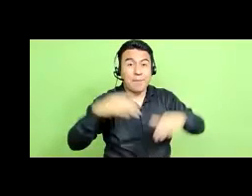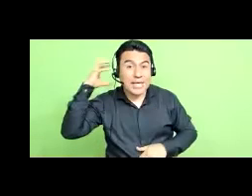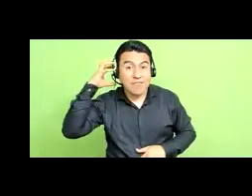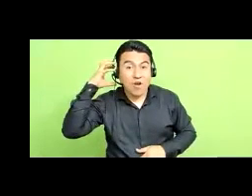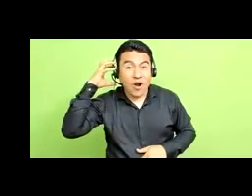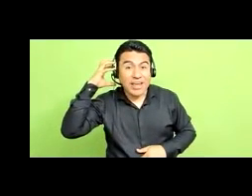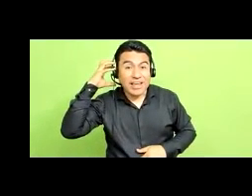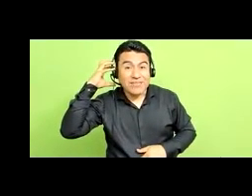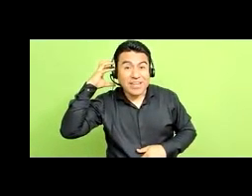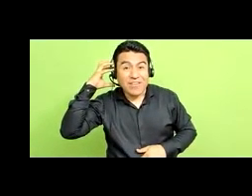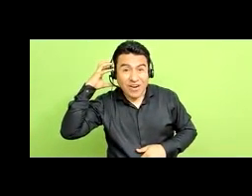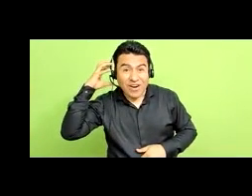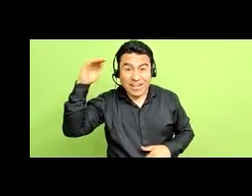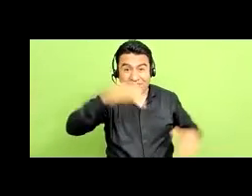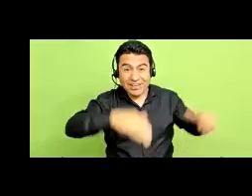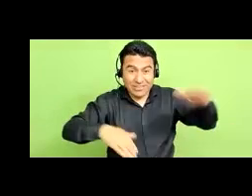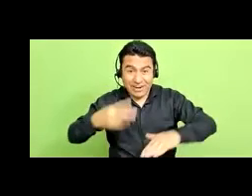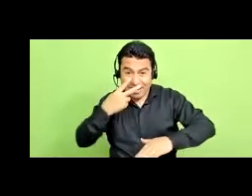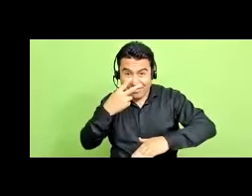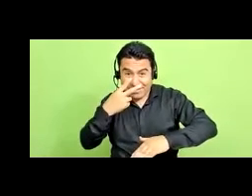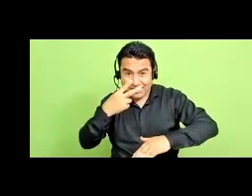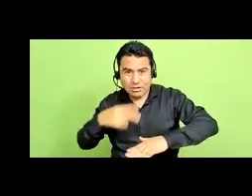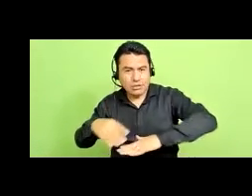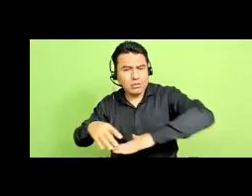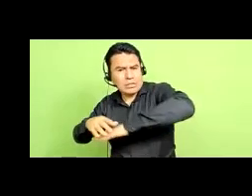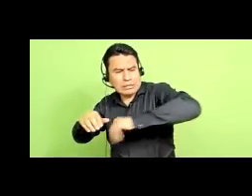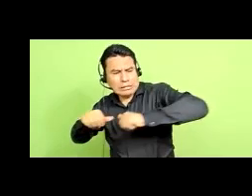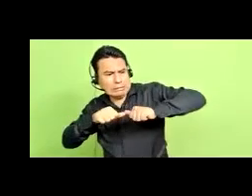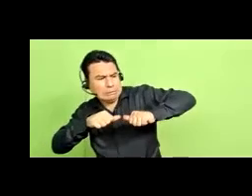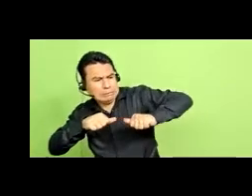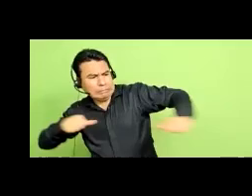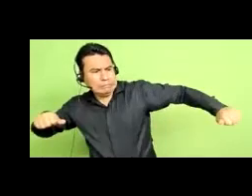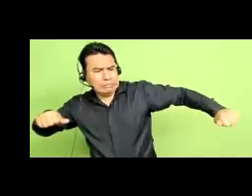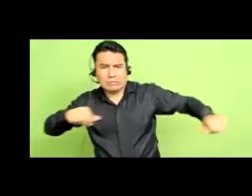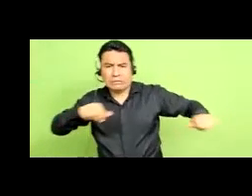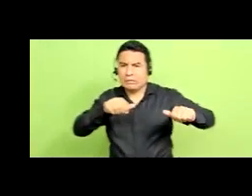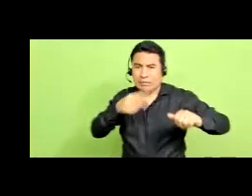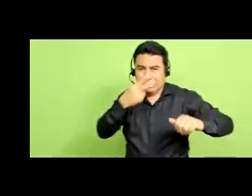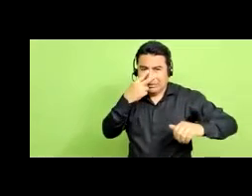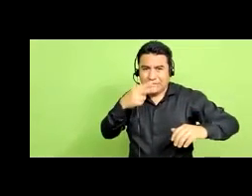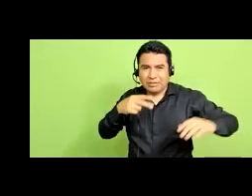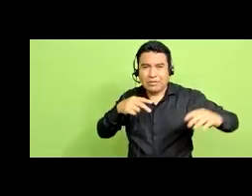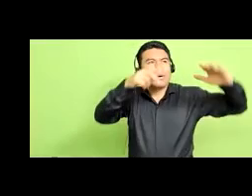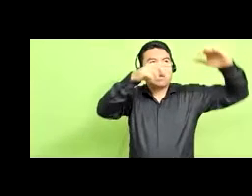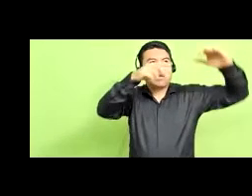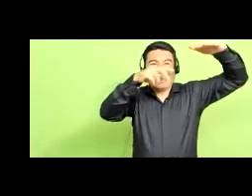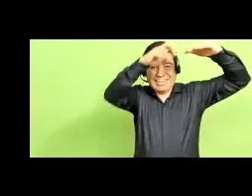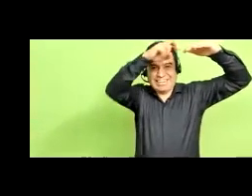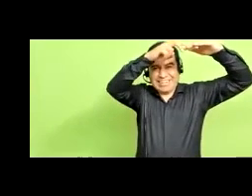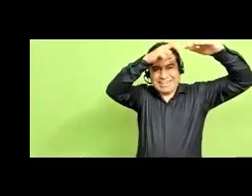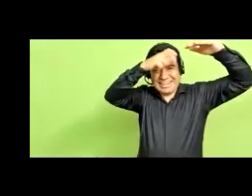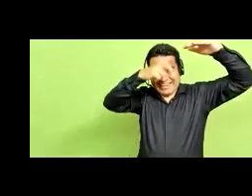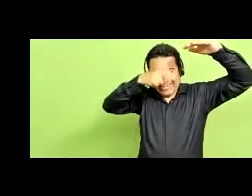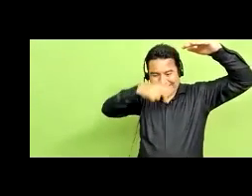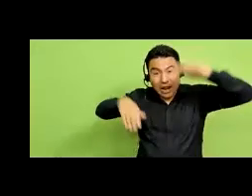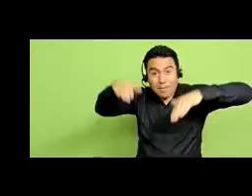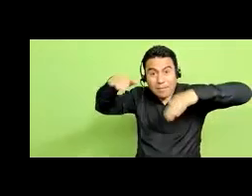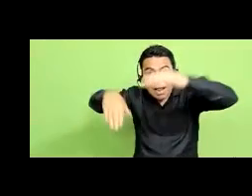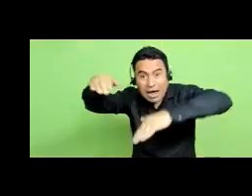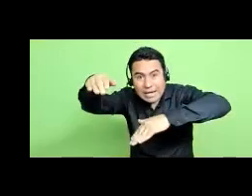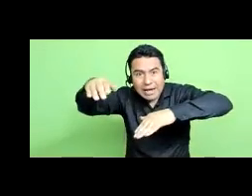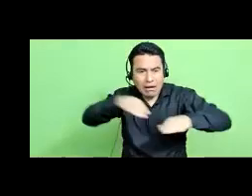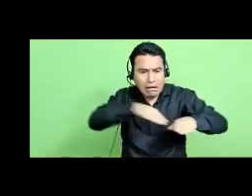más de 400 metros de ida y 400 metros de bajada para pasar de un lado a otro entonces ahí